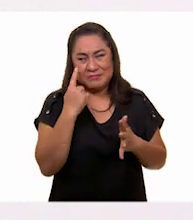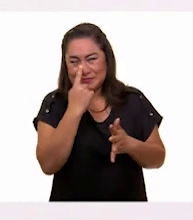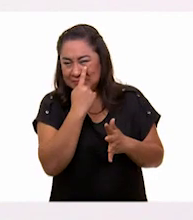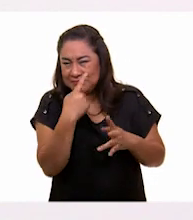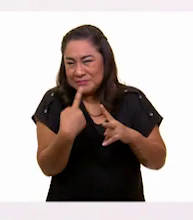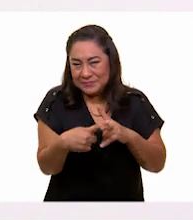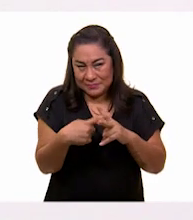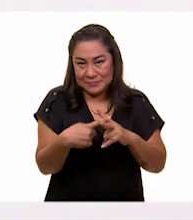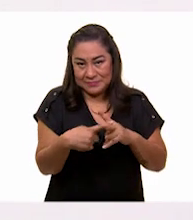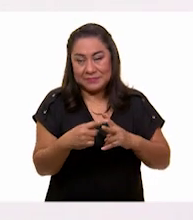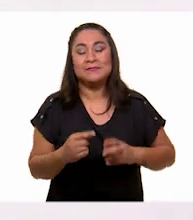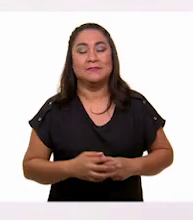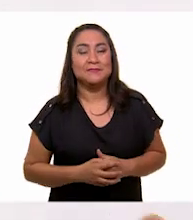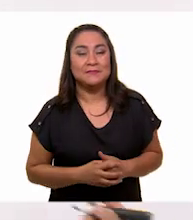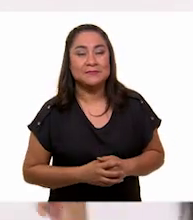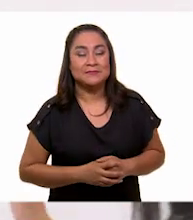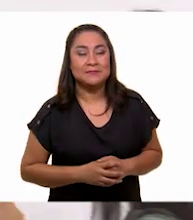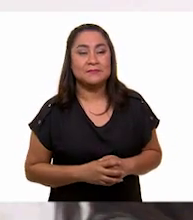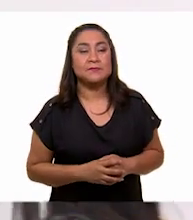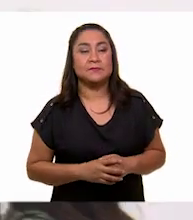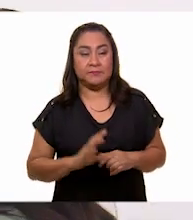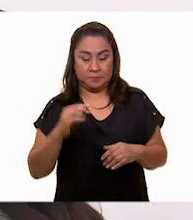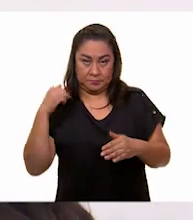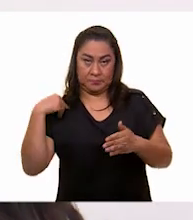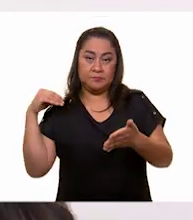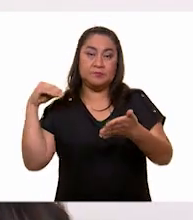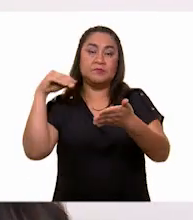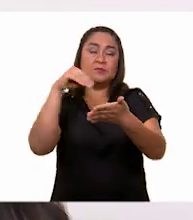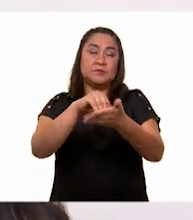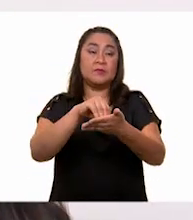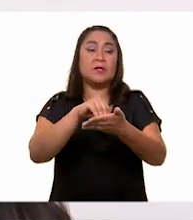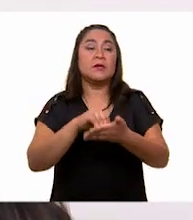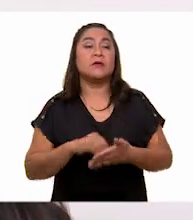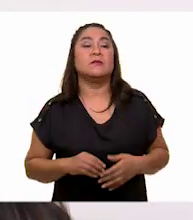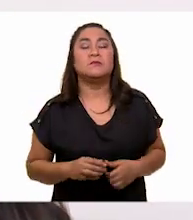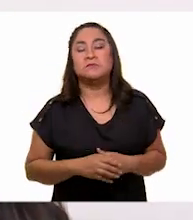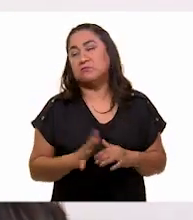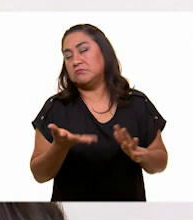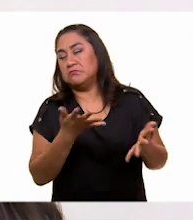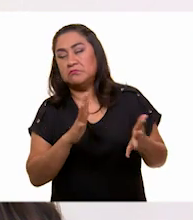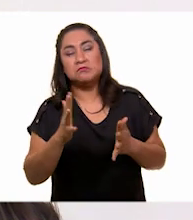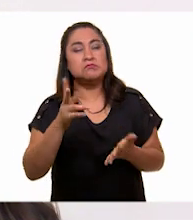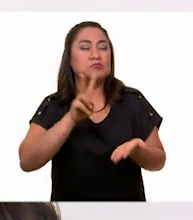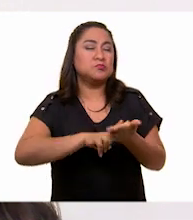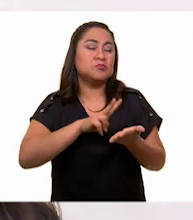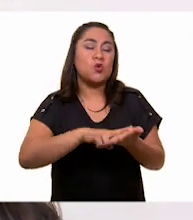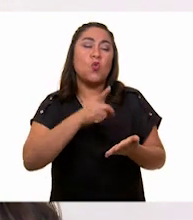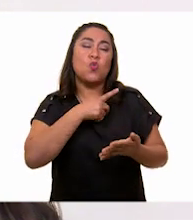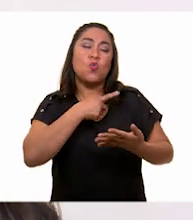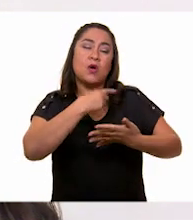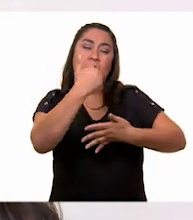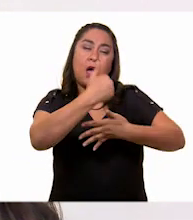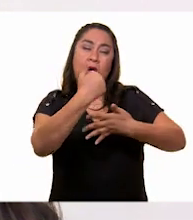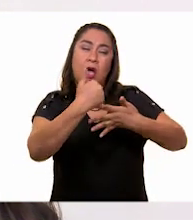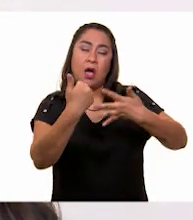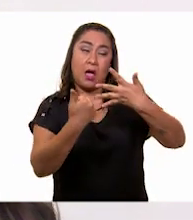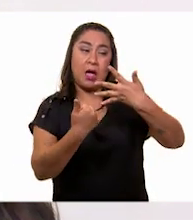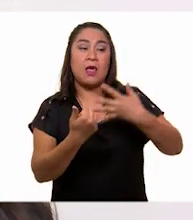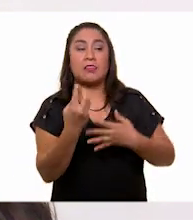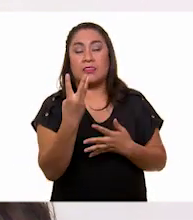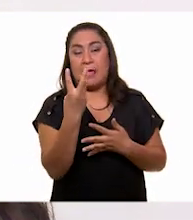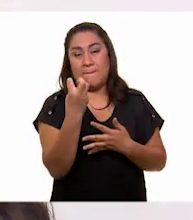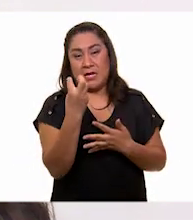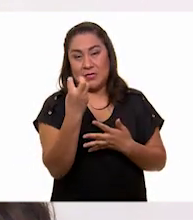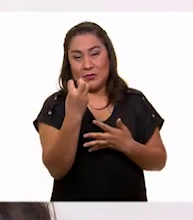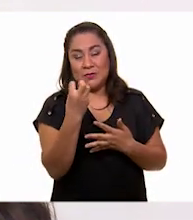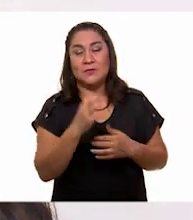favor. Sí, maestra. Entonces voy a anotar aquí que aproximadamente son 3 pesos.